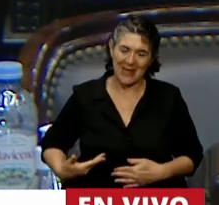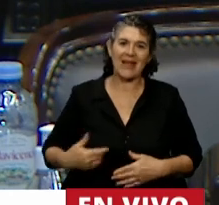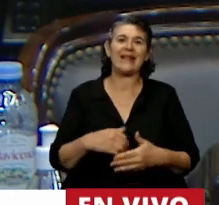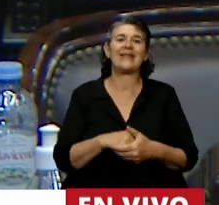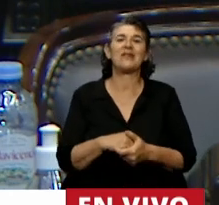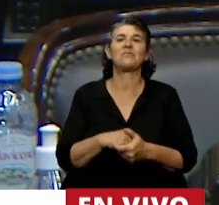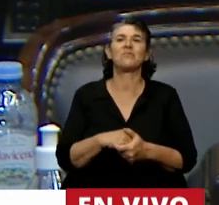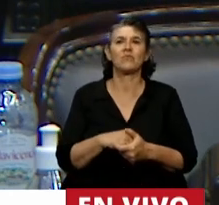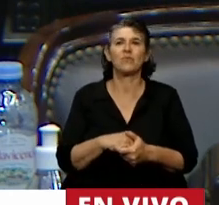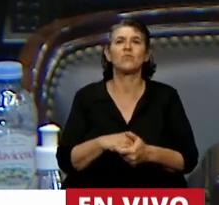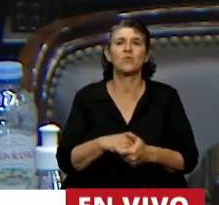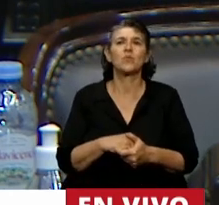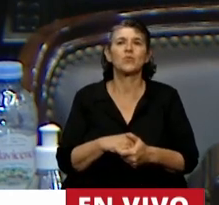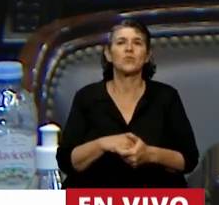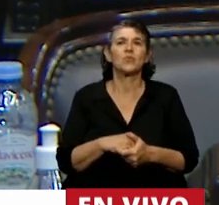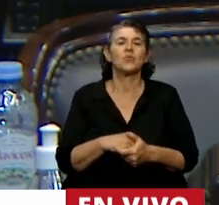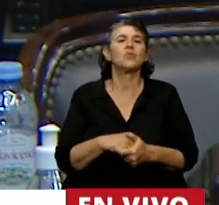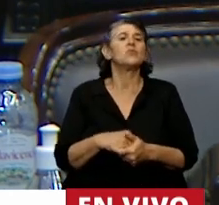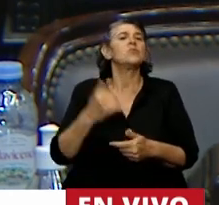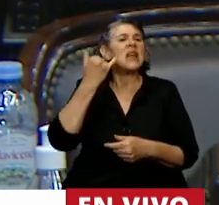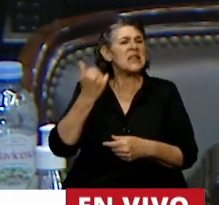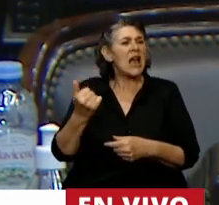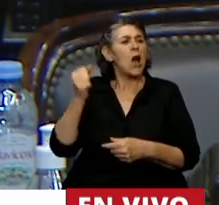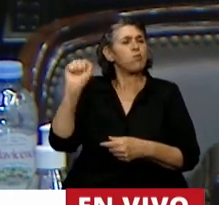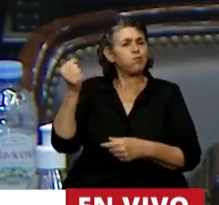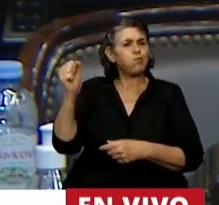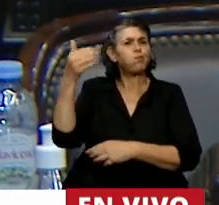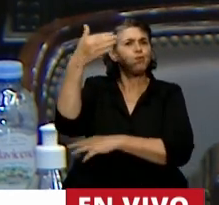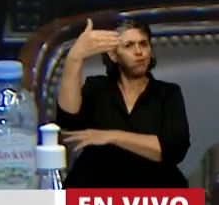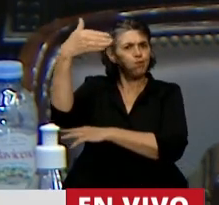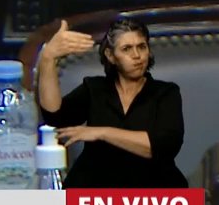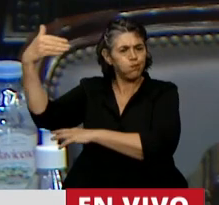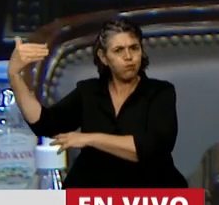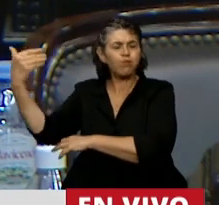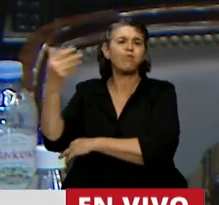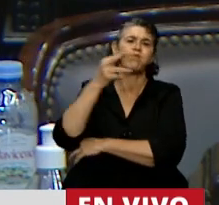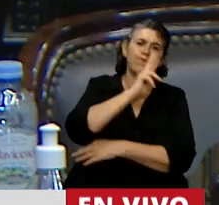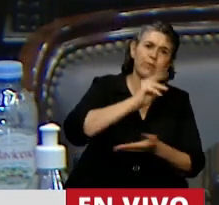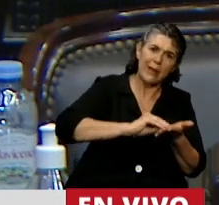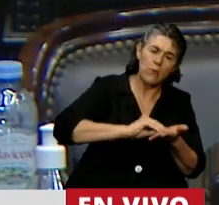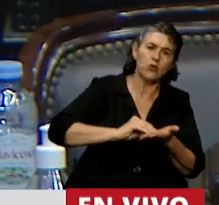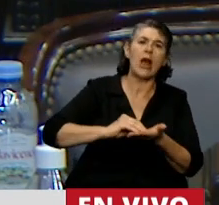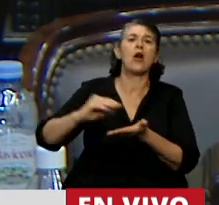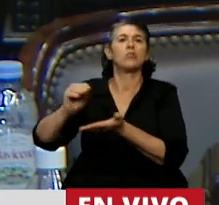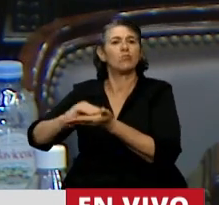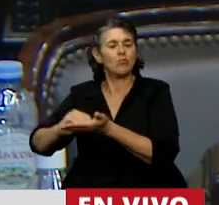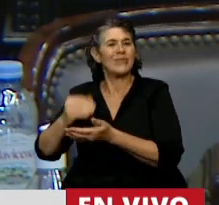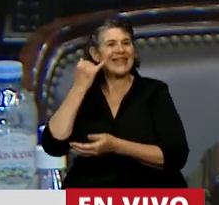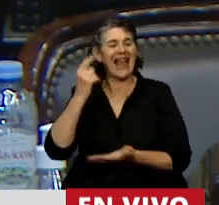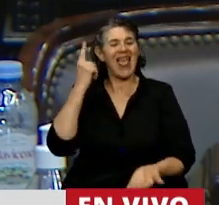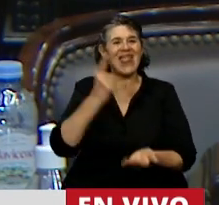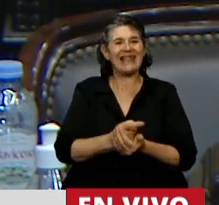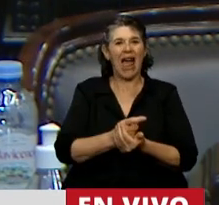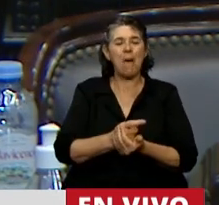Sin perjuicio de los fundamentos que han expuesto las diputadas y diputados informantes del dictamen de